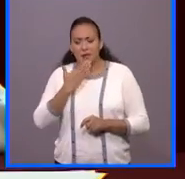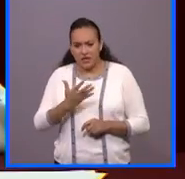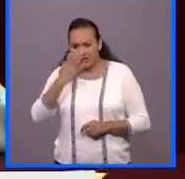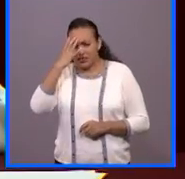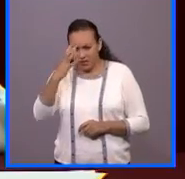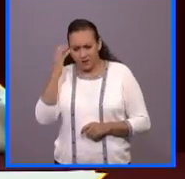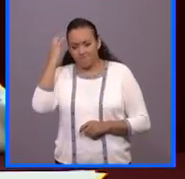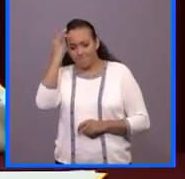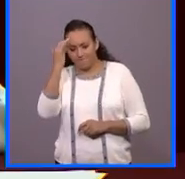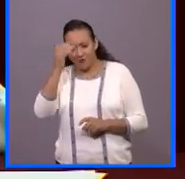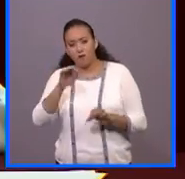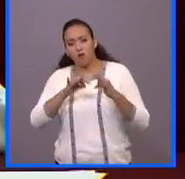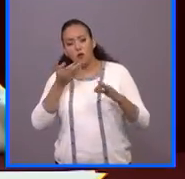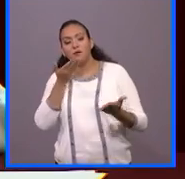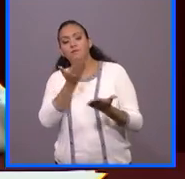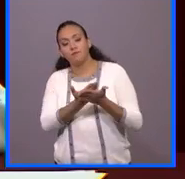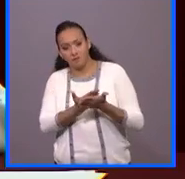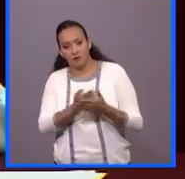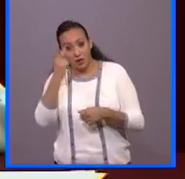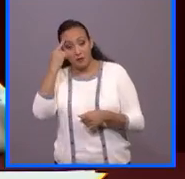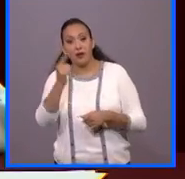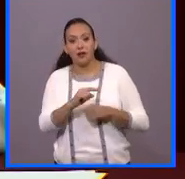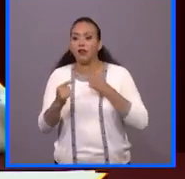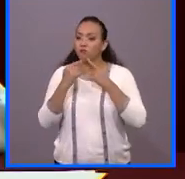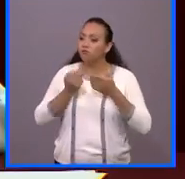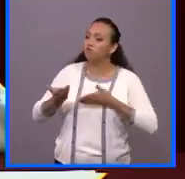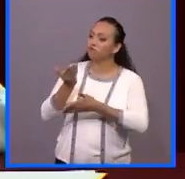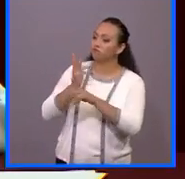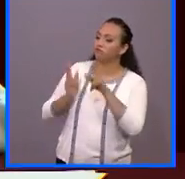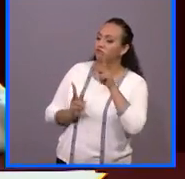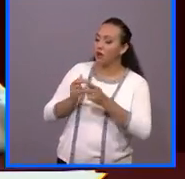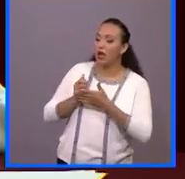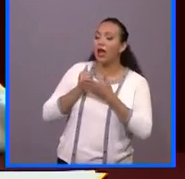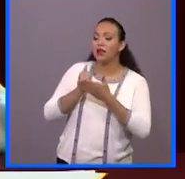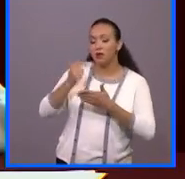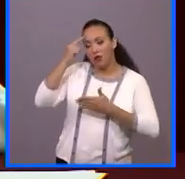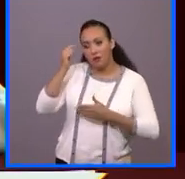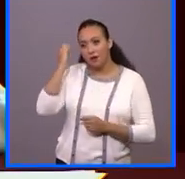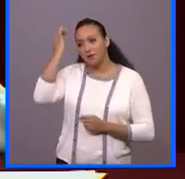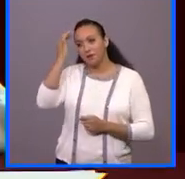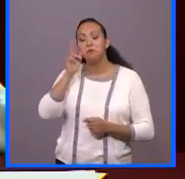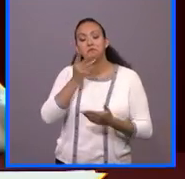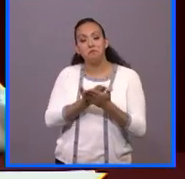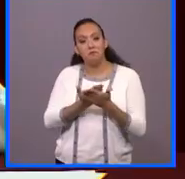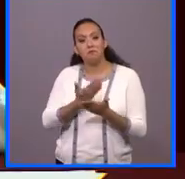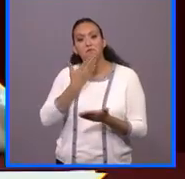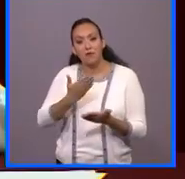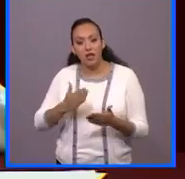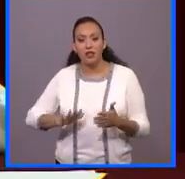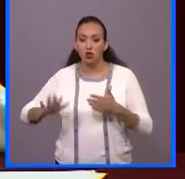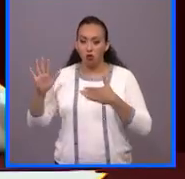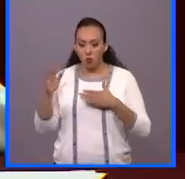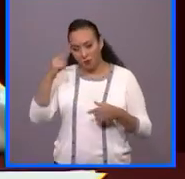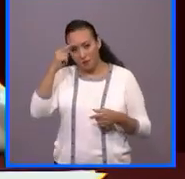pero también propositivo y con la convicción de que el debate jurídico debe guiarse por razones, por evidencia y por compromiso